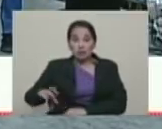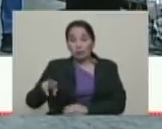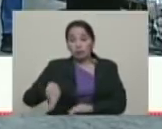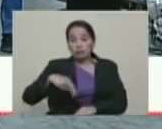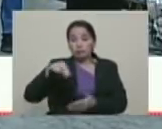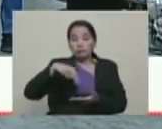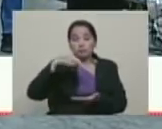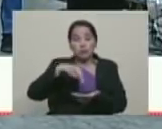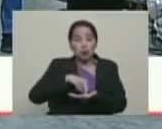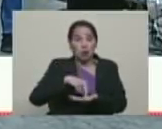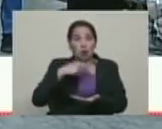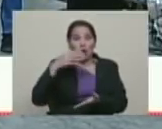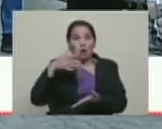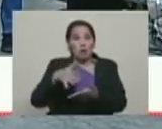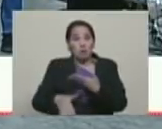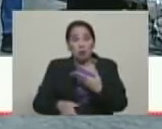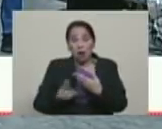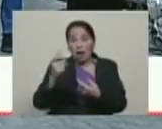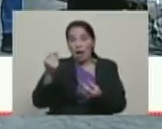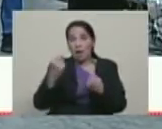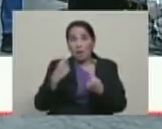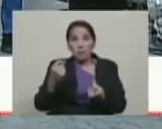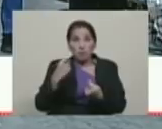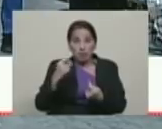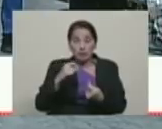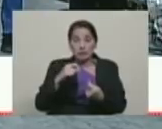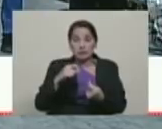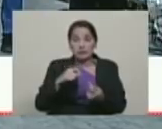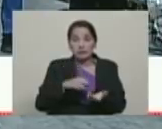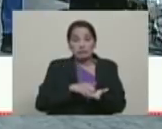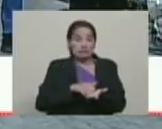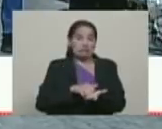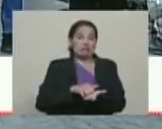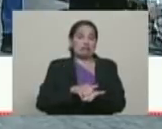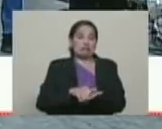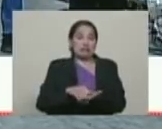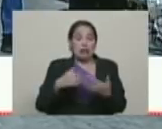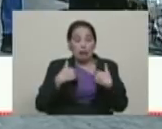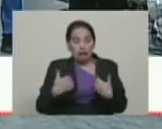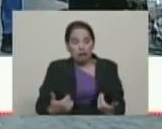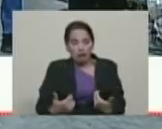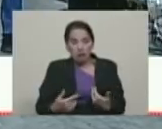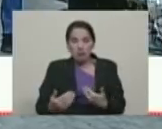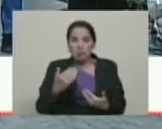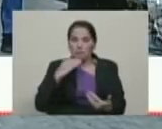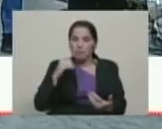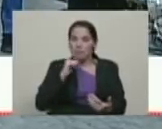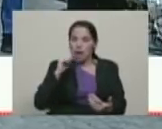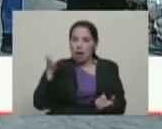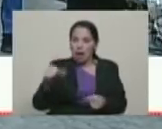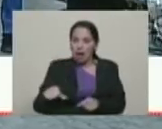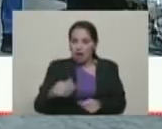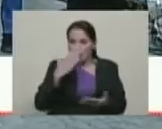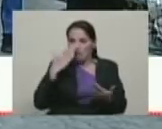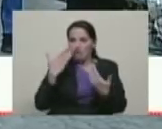Cristo Redentor que jamás se rindió frente al mal, frente al imperio romano.